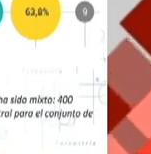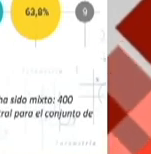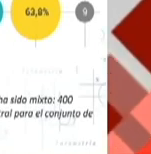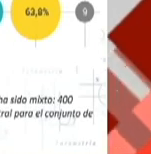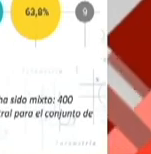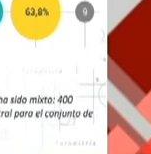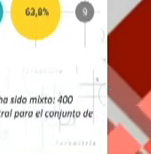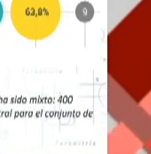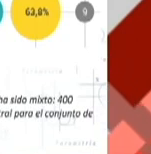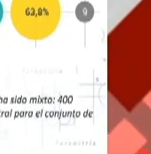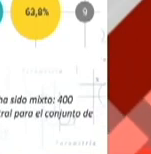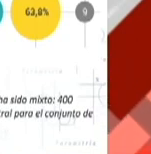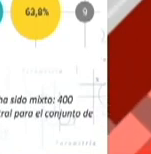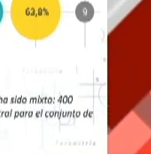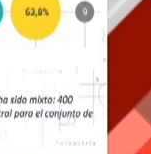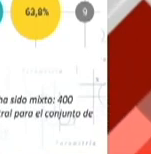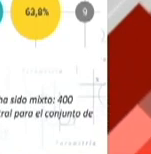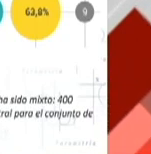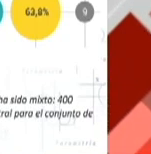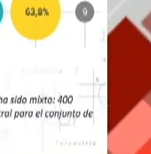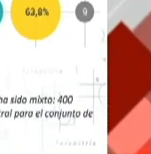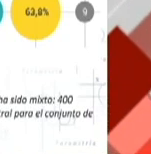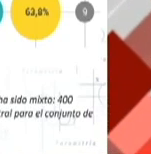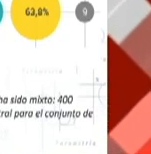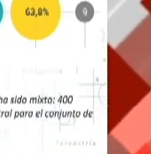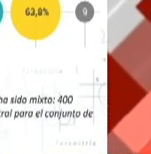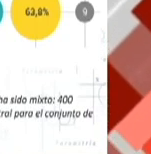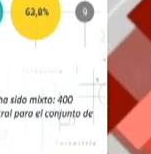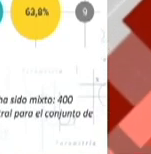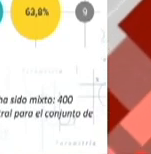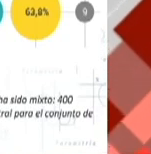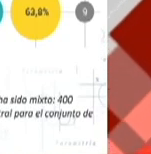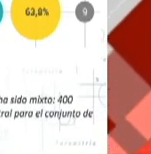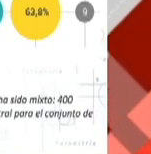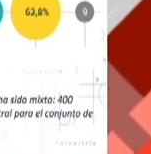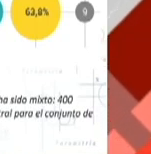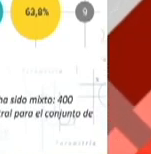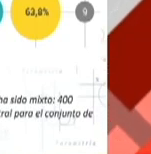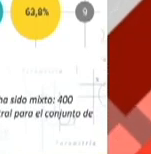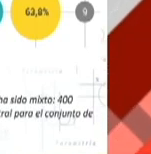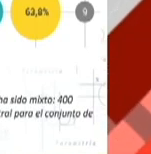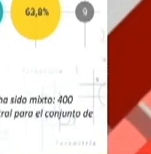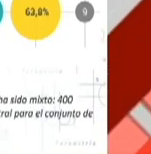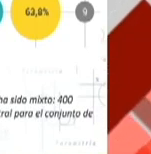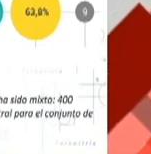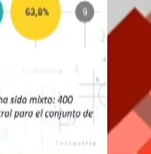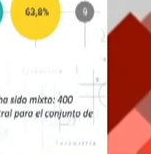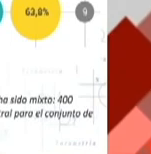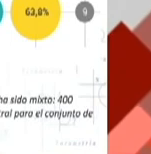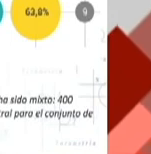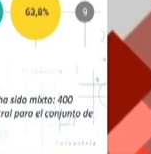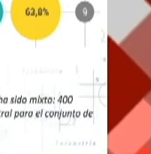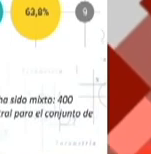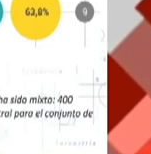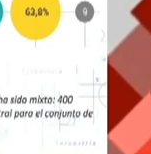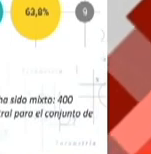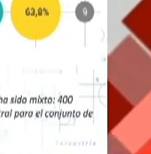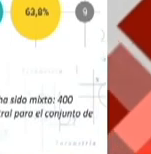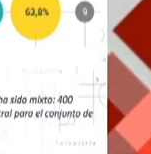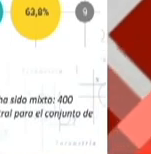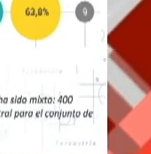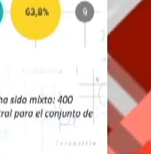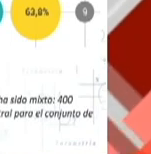domingo, 68% contra 24% que sí. Eso yo creo que habla mucho más de estas visiones autonómicas de